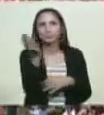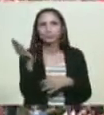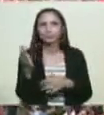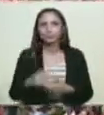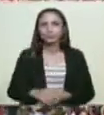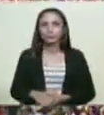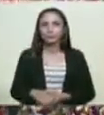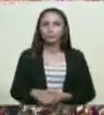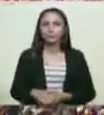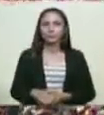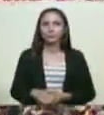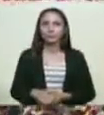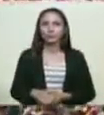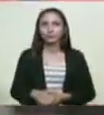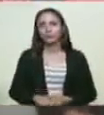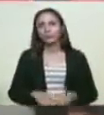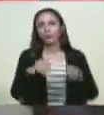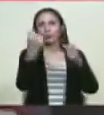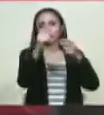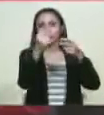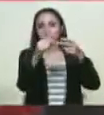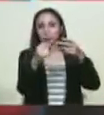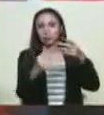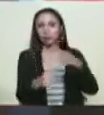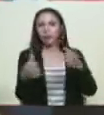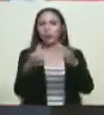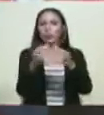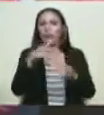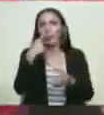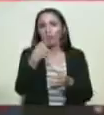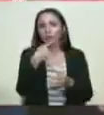¿Dónde está el Partido Patria para Todos?